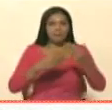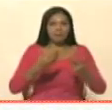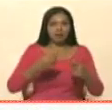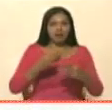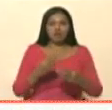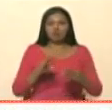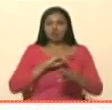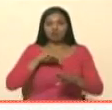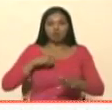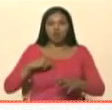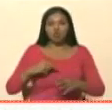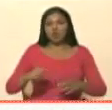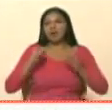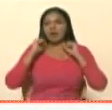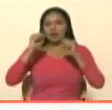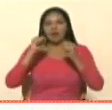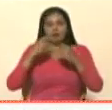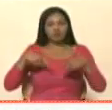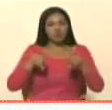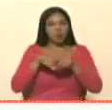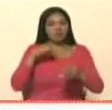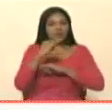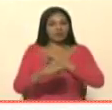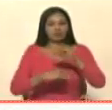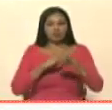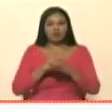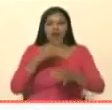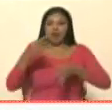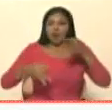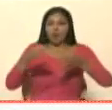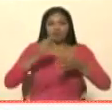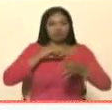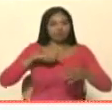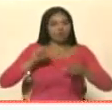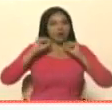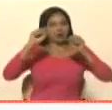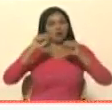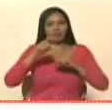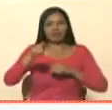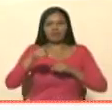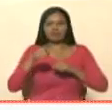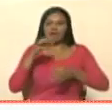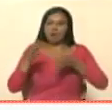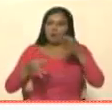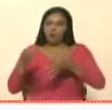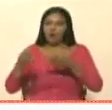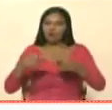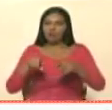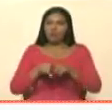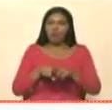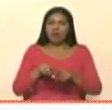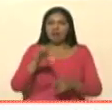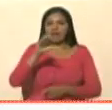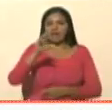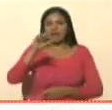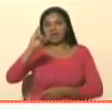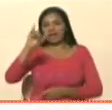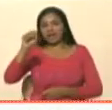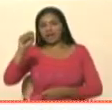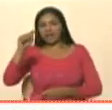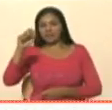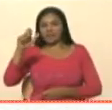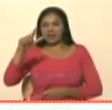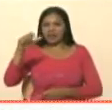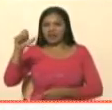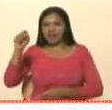estábamos ganando en los juicios a nivel internacional. Y este abogado, que fue abogado de Cristales, nombrado por